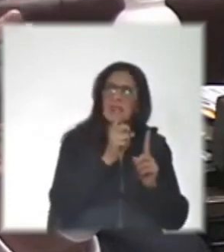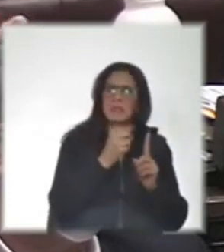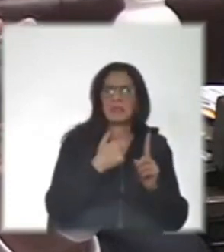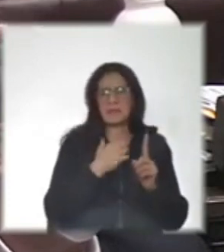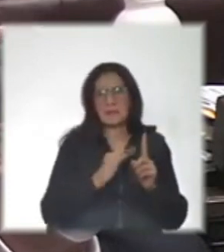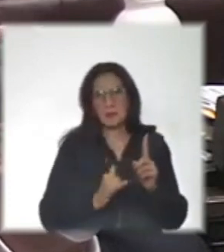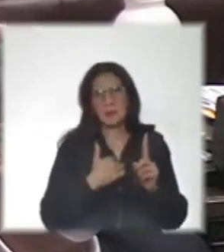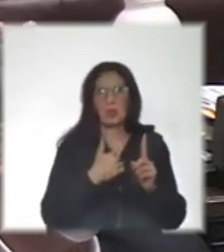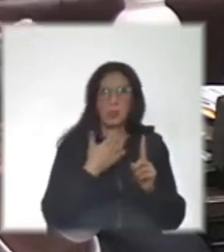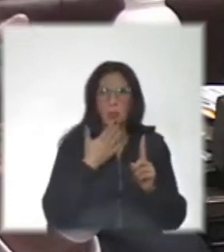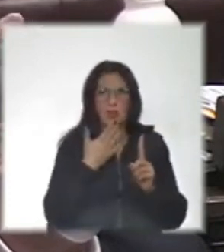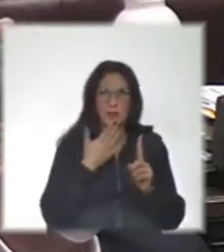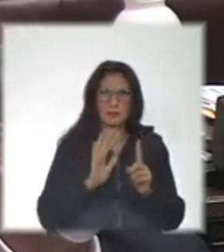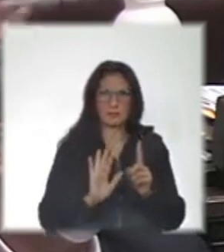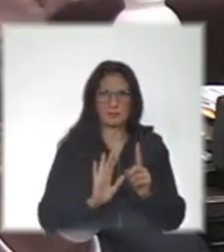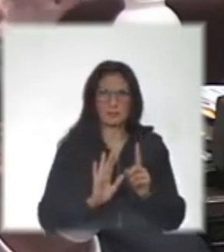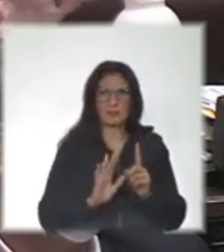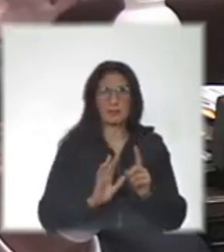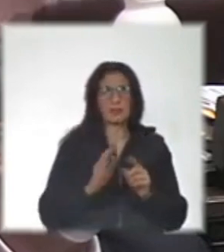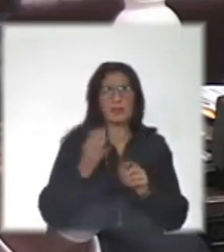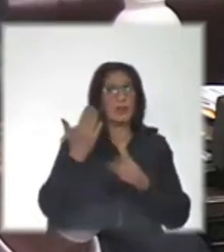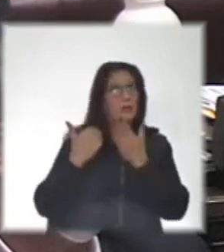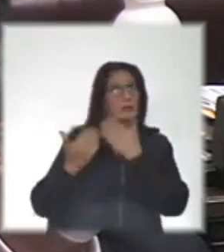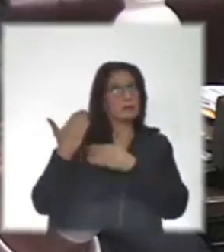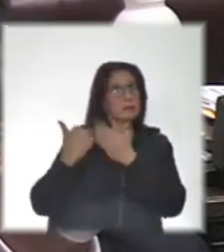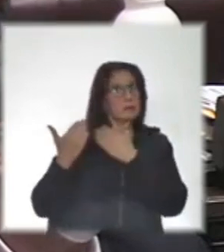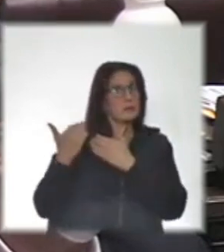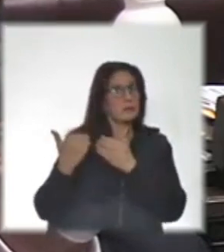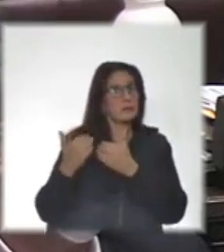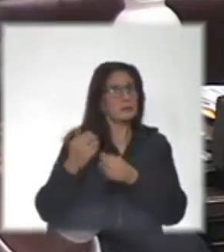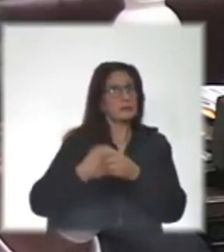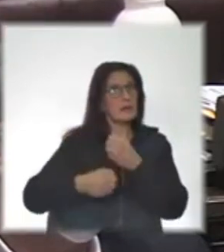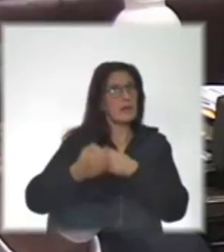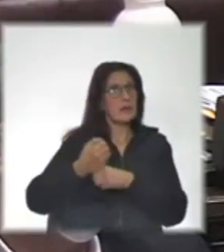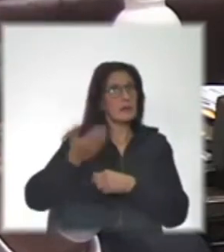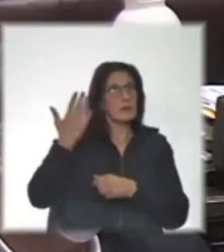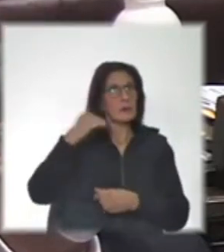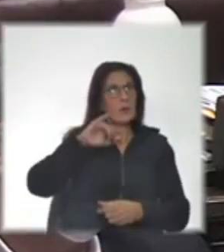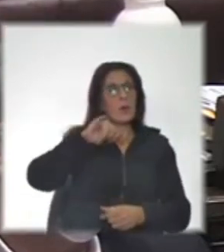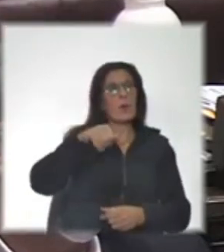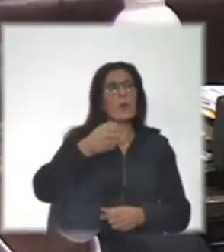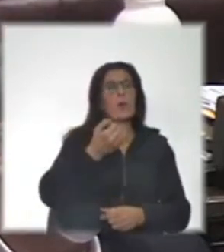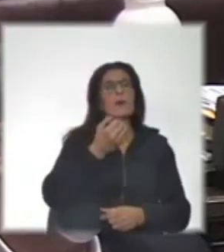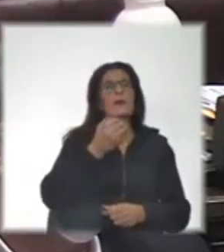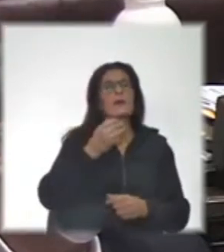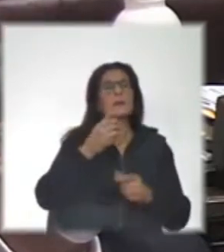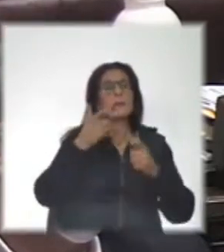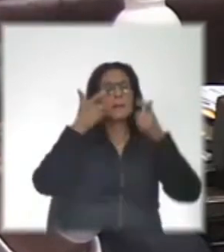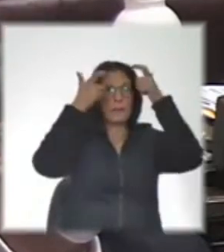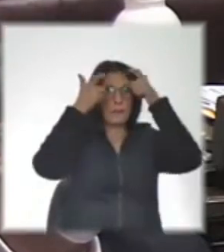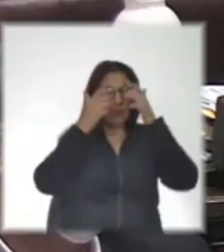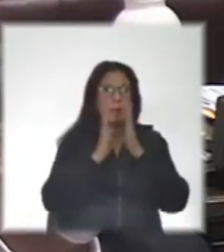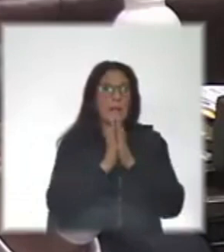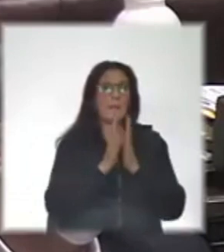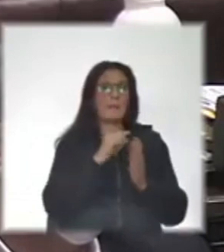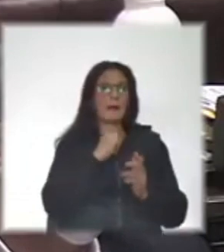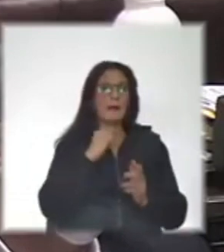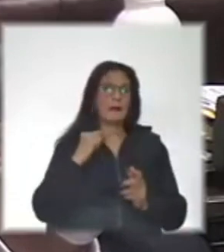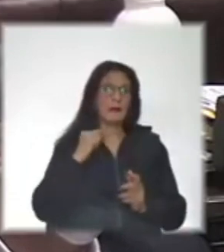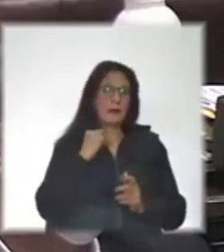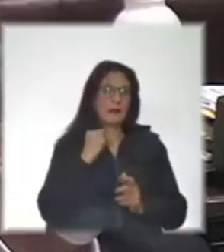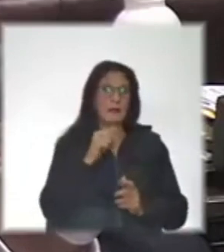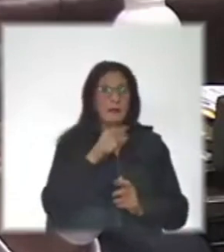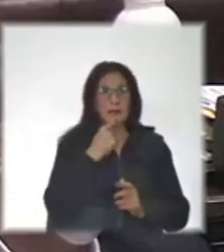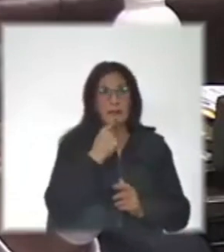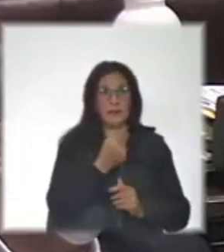dudas. Hace un tiempo atrás, algunos años atrás, el Papa Juan Pablo II dijo, el siglo XX va a pasar a la historia, entre